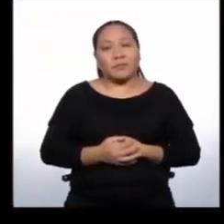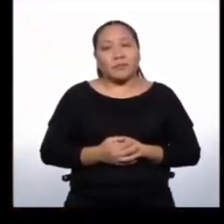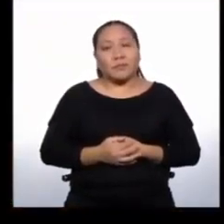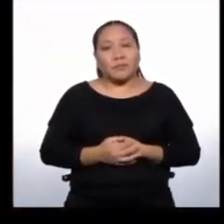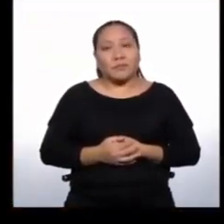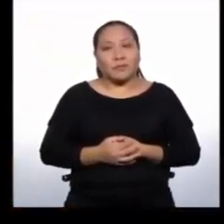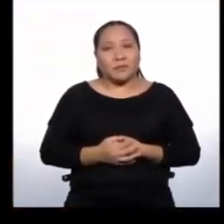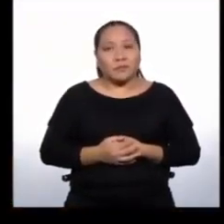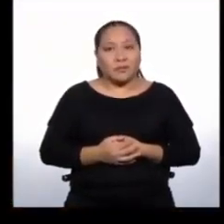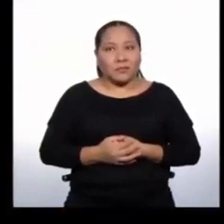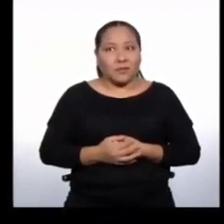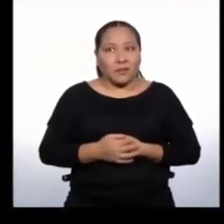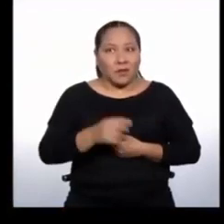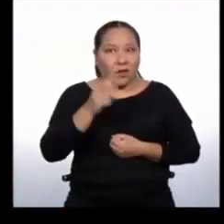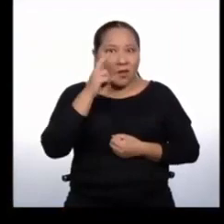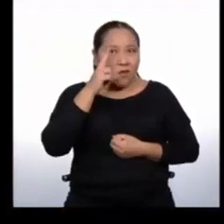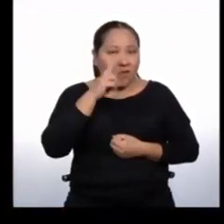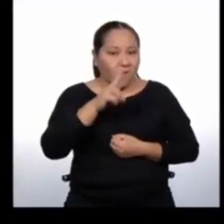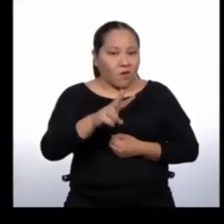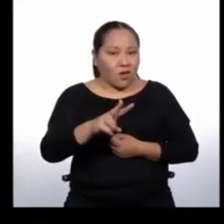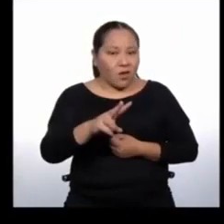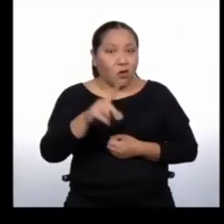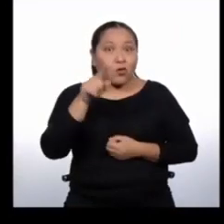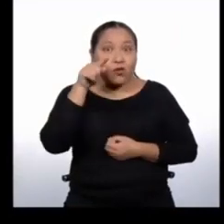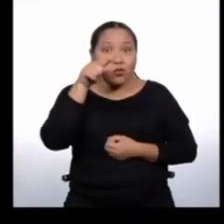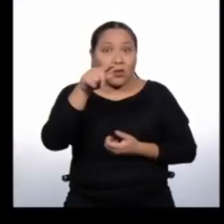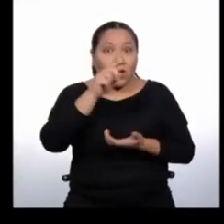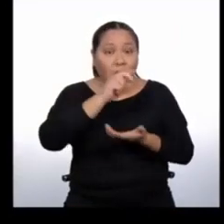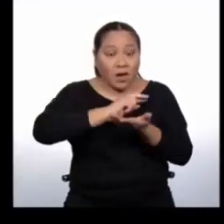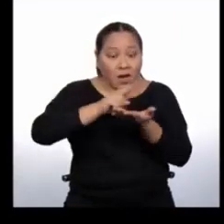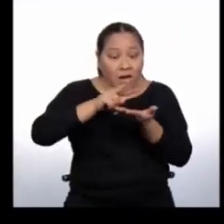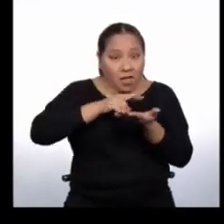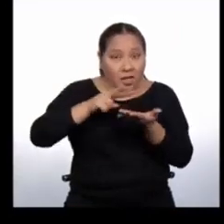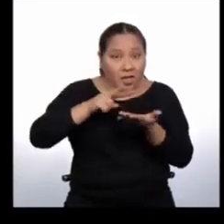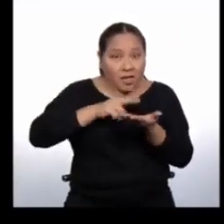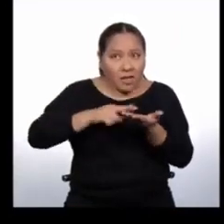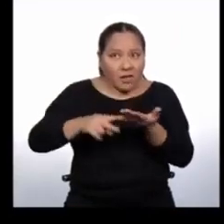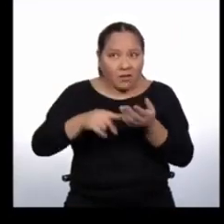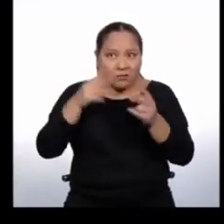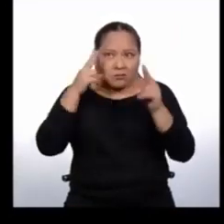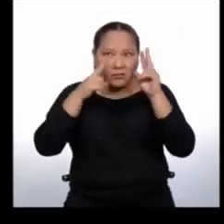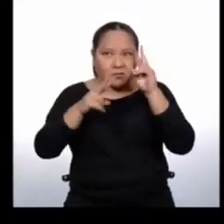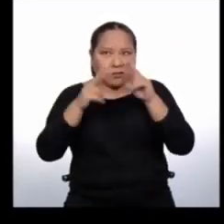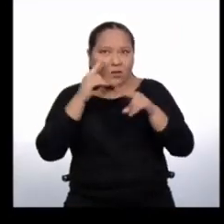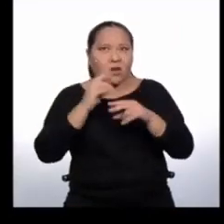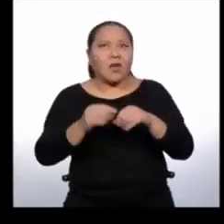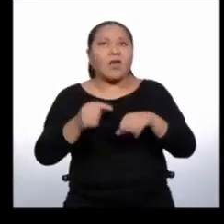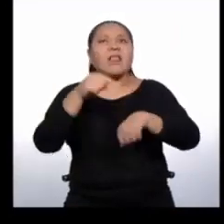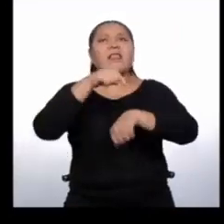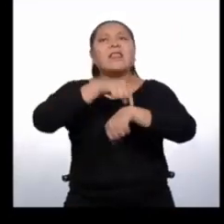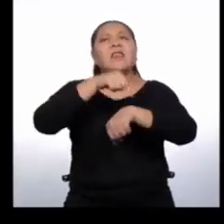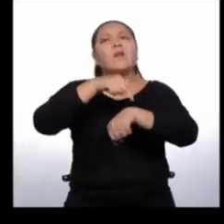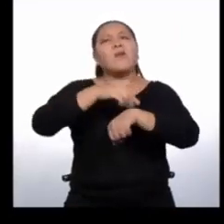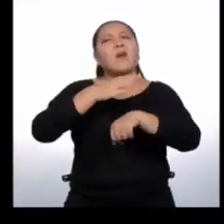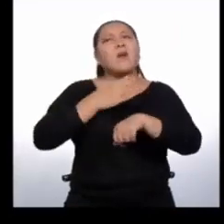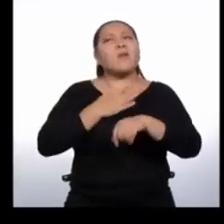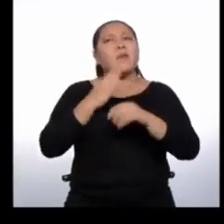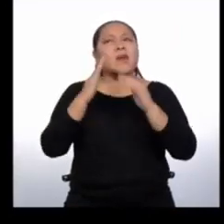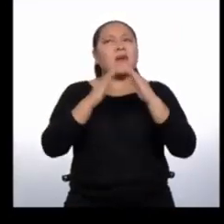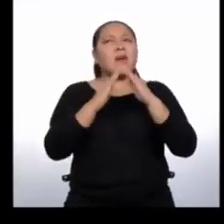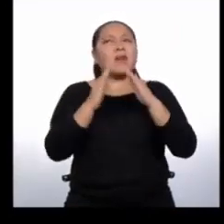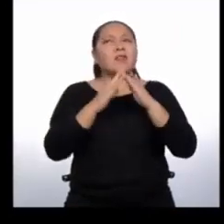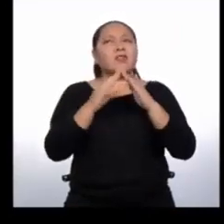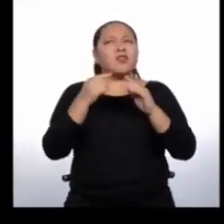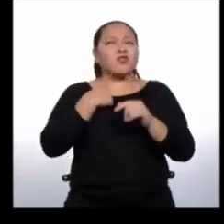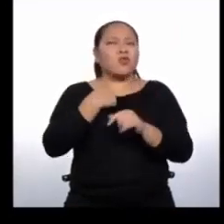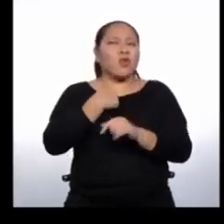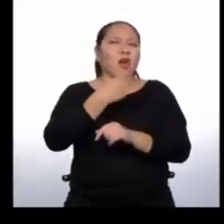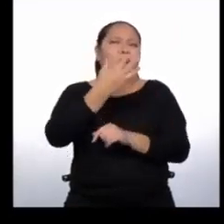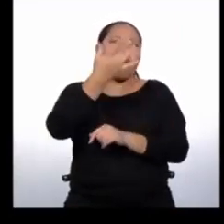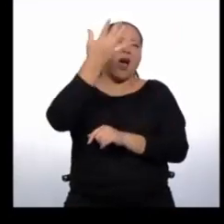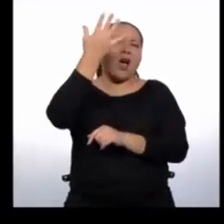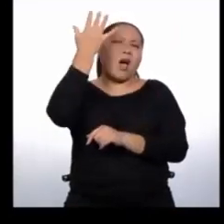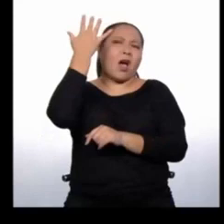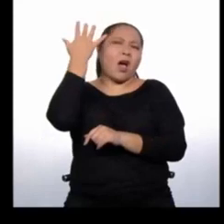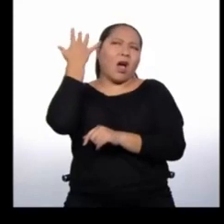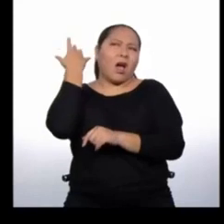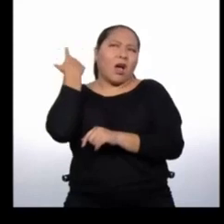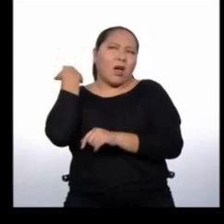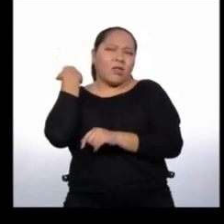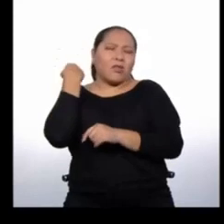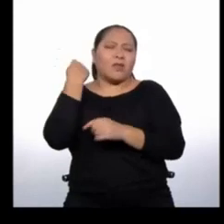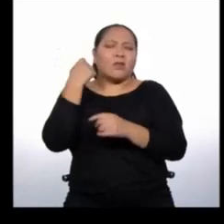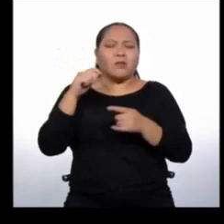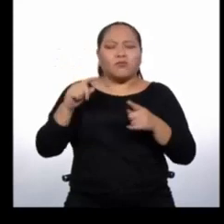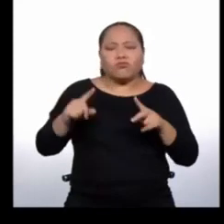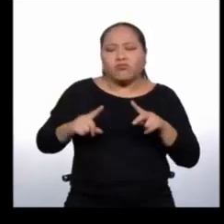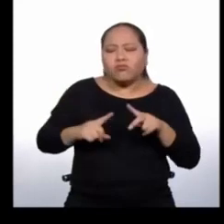Juzgue, lector, por el siguiente cuadrito de cómo se distribuían las horas en mi barrio, allá cuando yo andaba haciendo novillos en